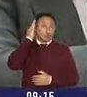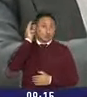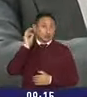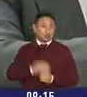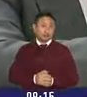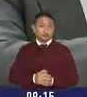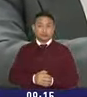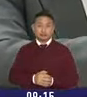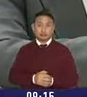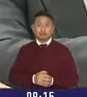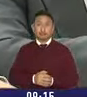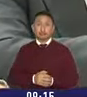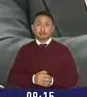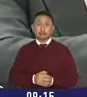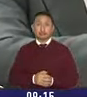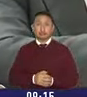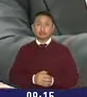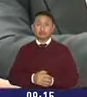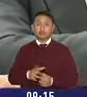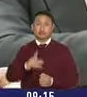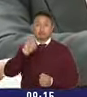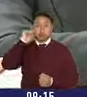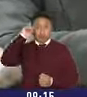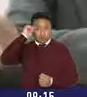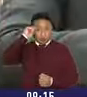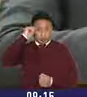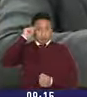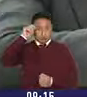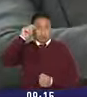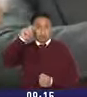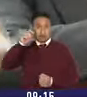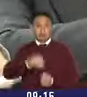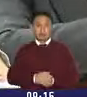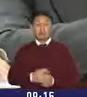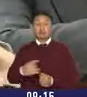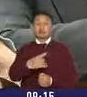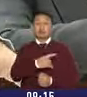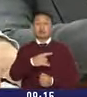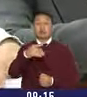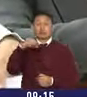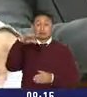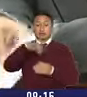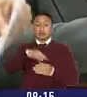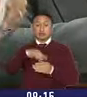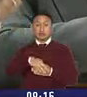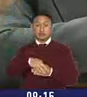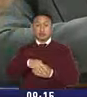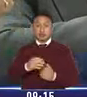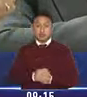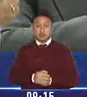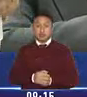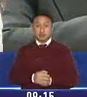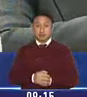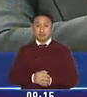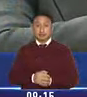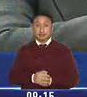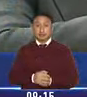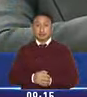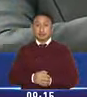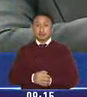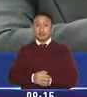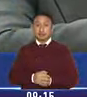urbanos, rurales, recordemos al país que en esta elección ya no se marcan las